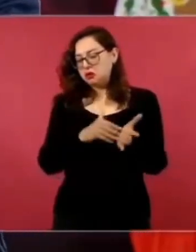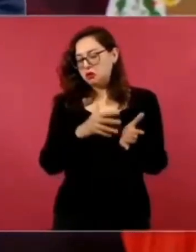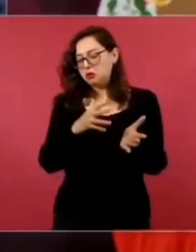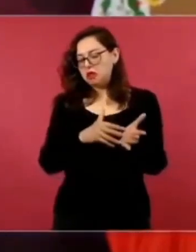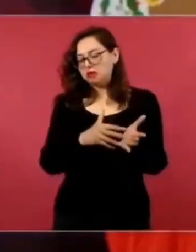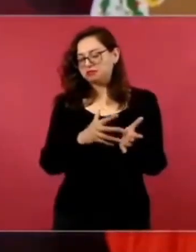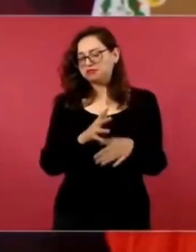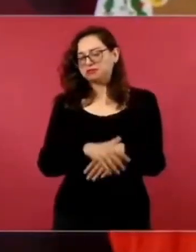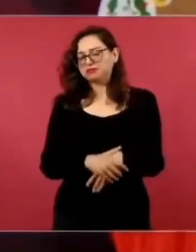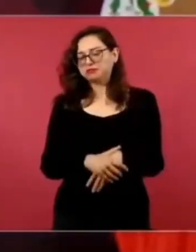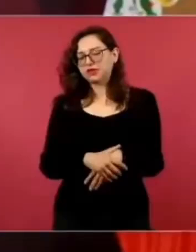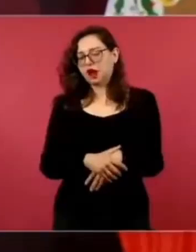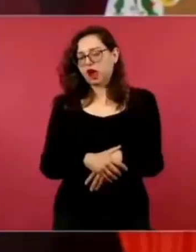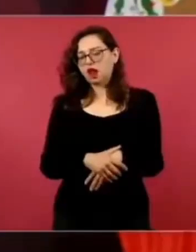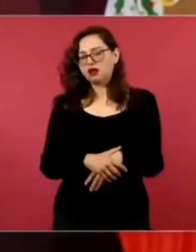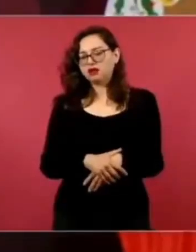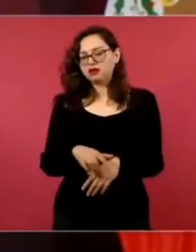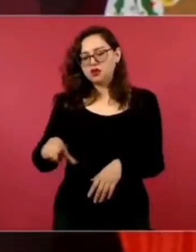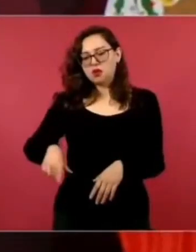a vender en 20,000.